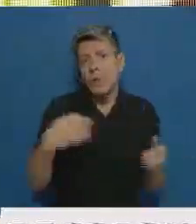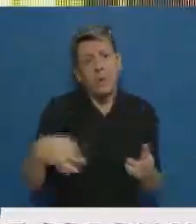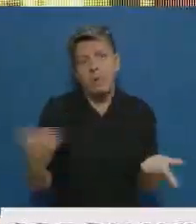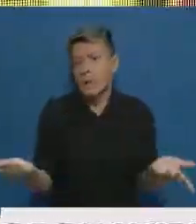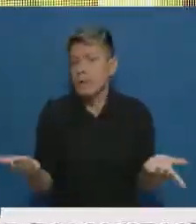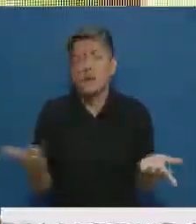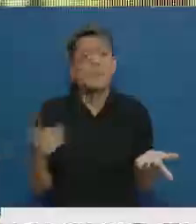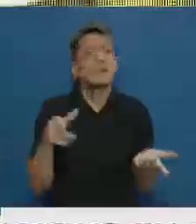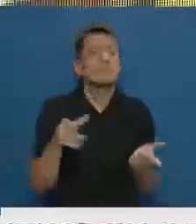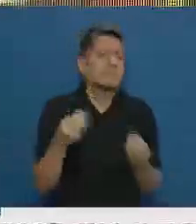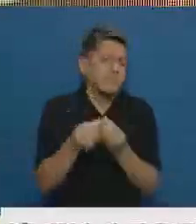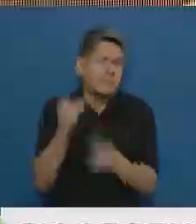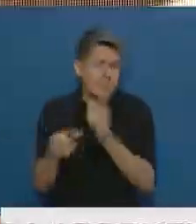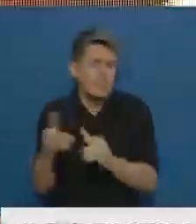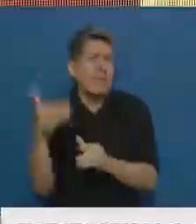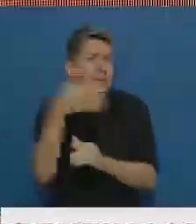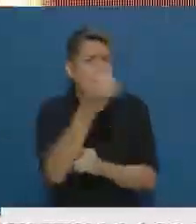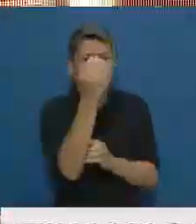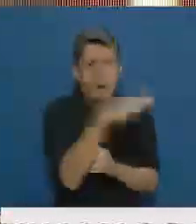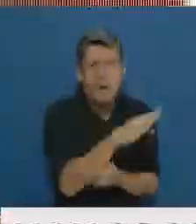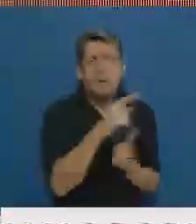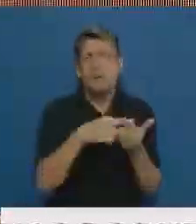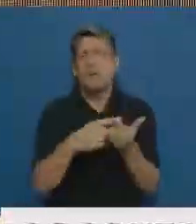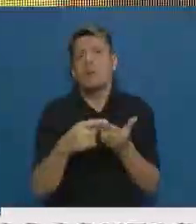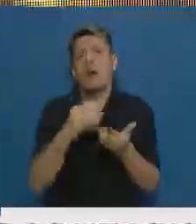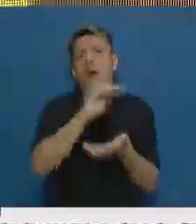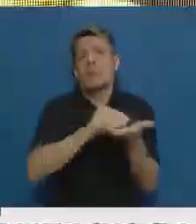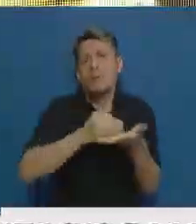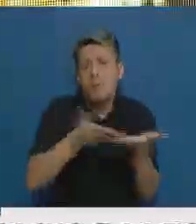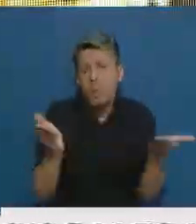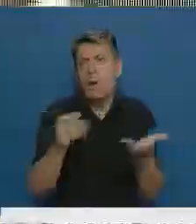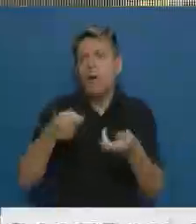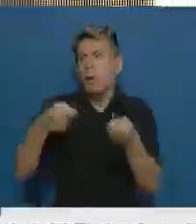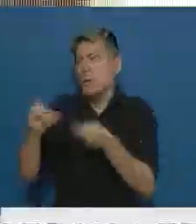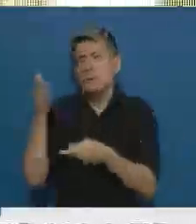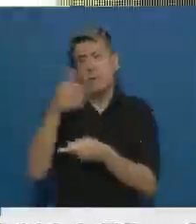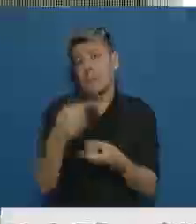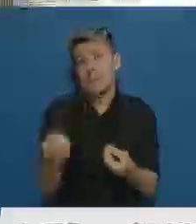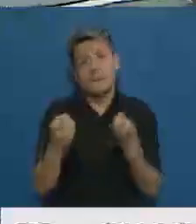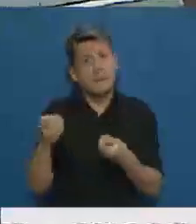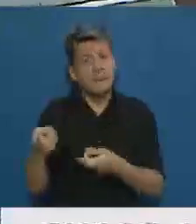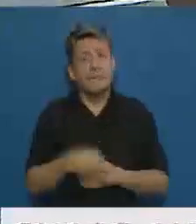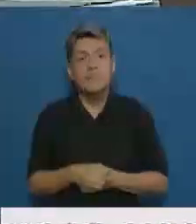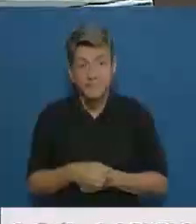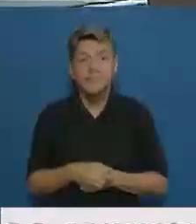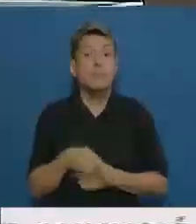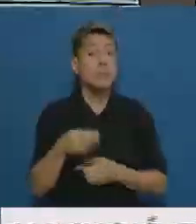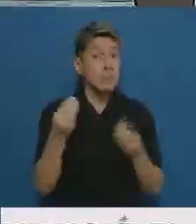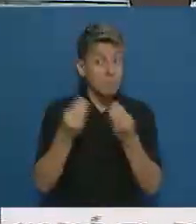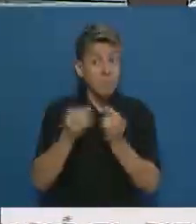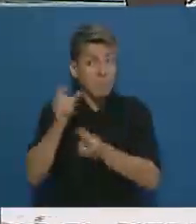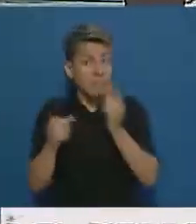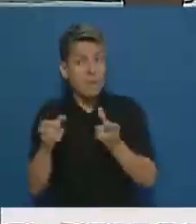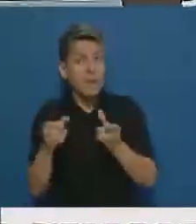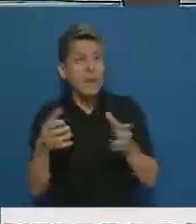concurren a estas entidades a realizar distintas actividades, tanto bancos, administración pública, uh-huh, o comercios. Hay muchos pasajeros que de hecho no se querían